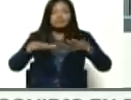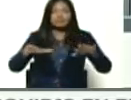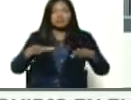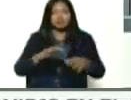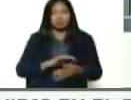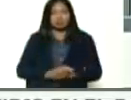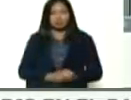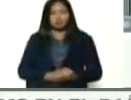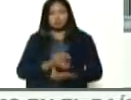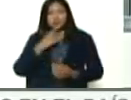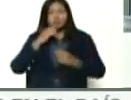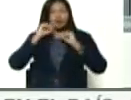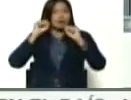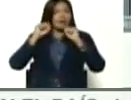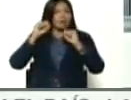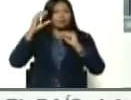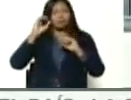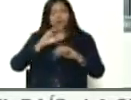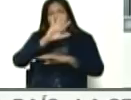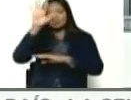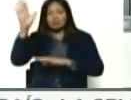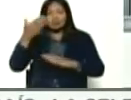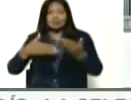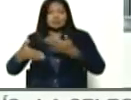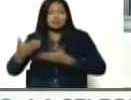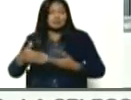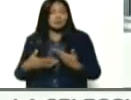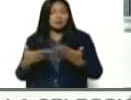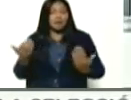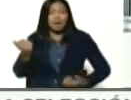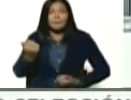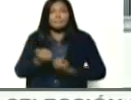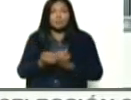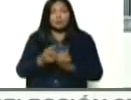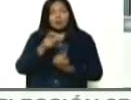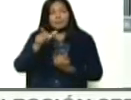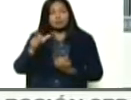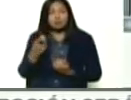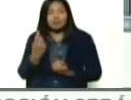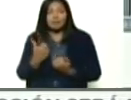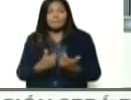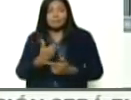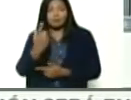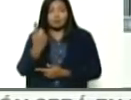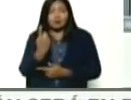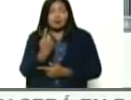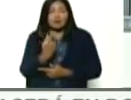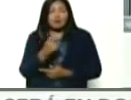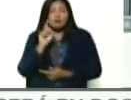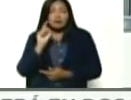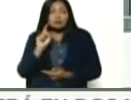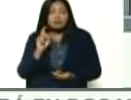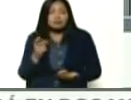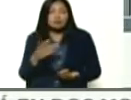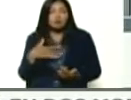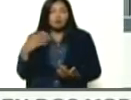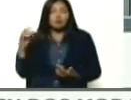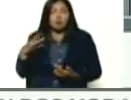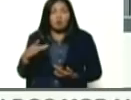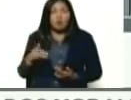cielo le dije quien sirve a los demás sobre todo el quien sirve a los afligidos a los que tienen dolor a los que tienen